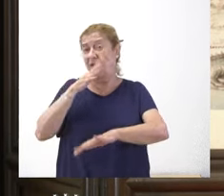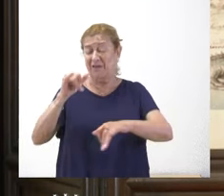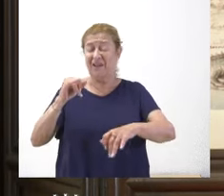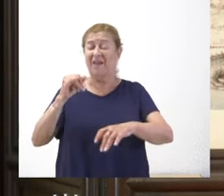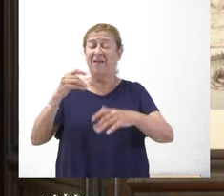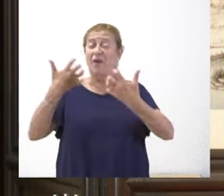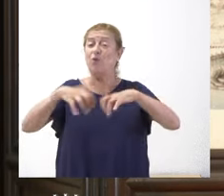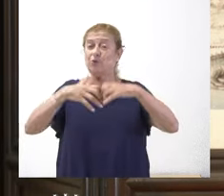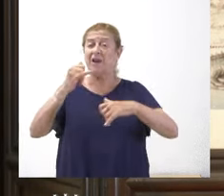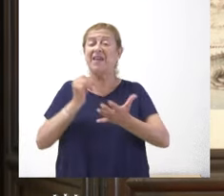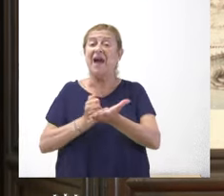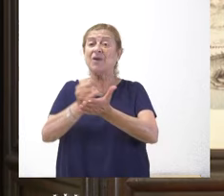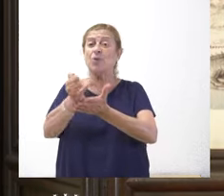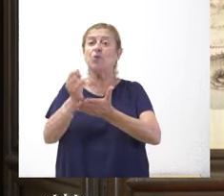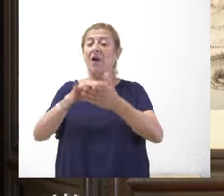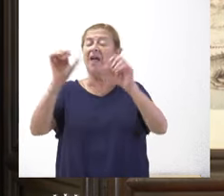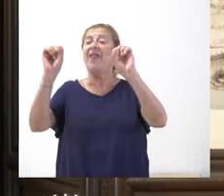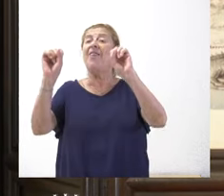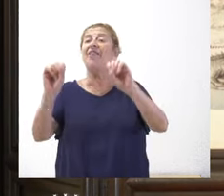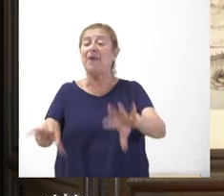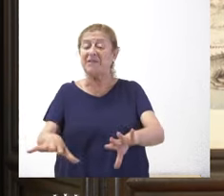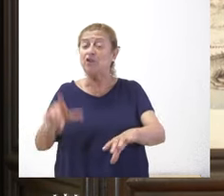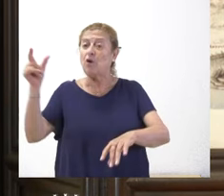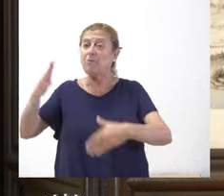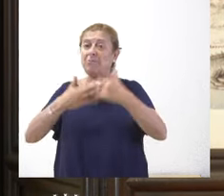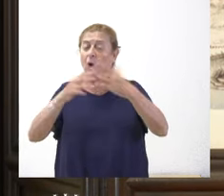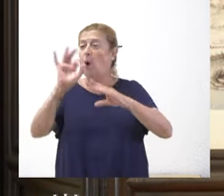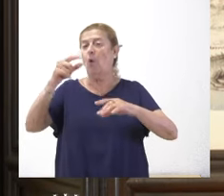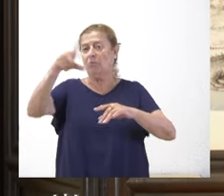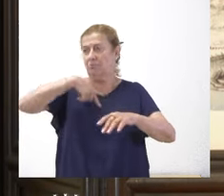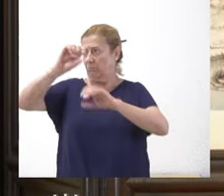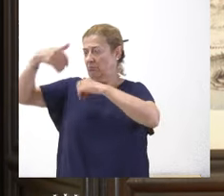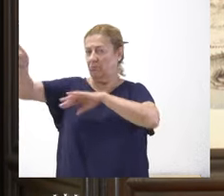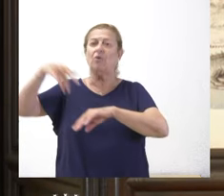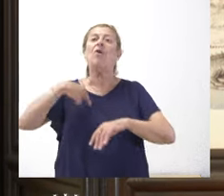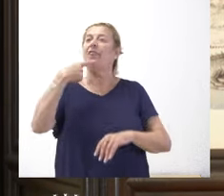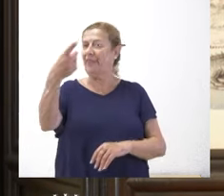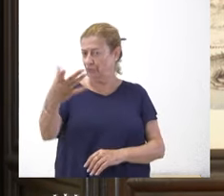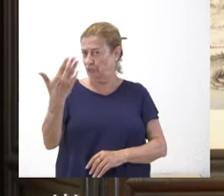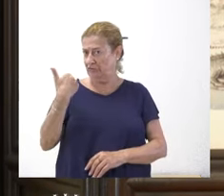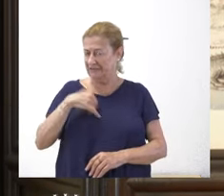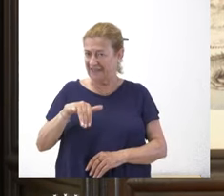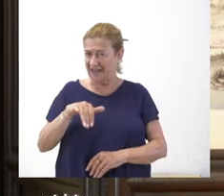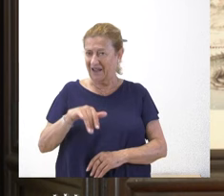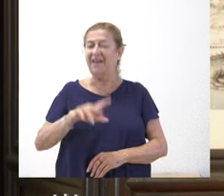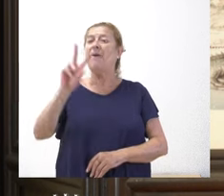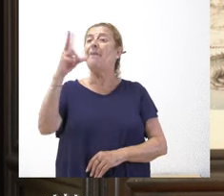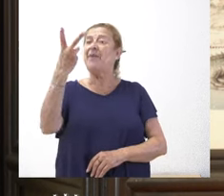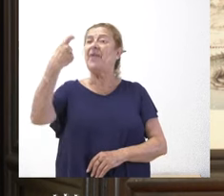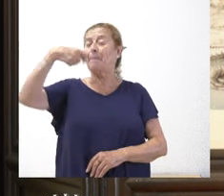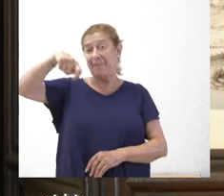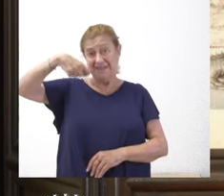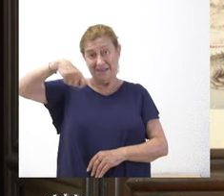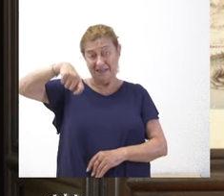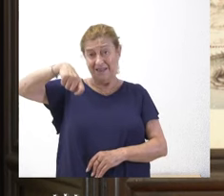agricultura han presentado su dimisión o si han sido cesados porque no me ha quedado muy claro lo he dicho en mi intervención el vicepresidente